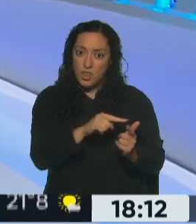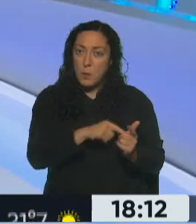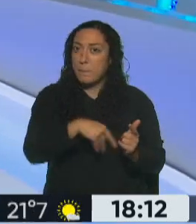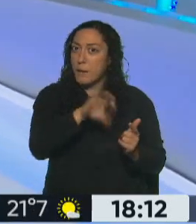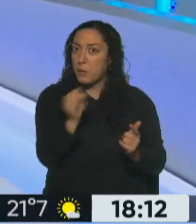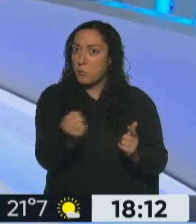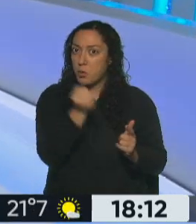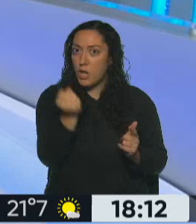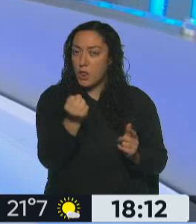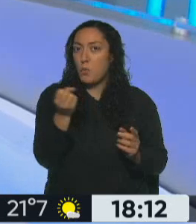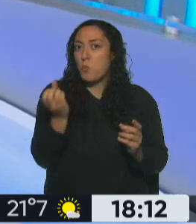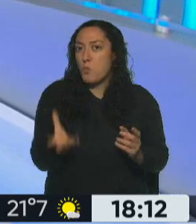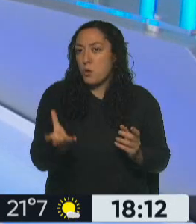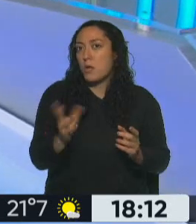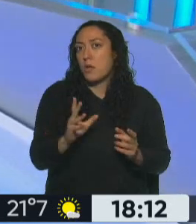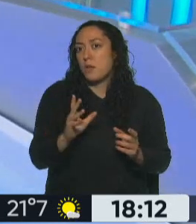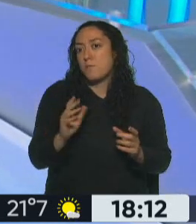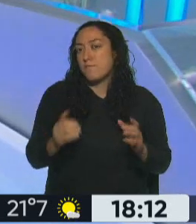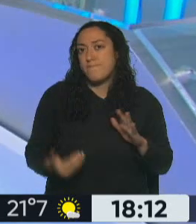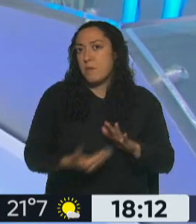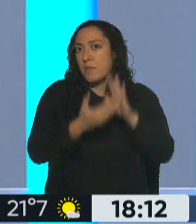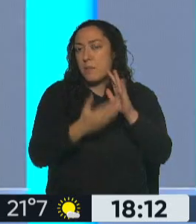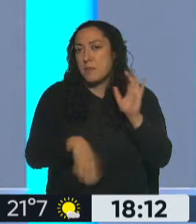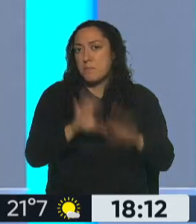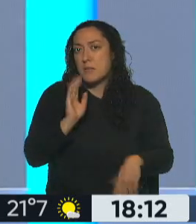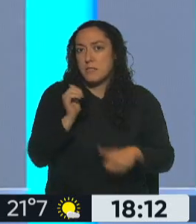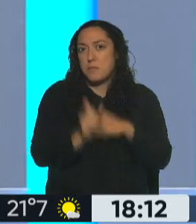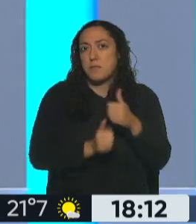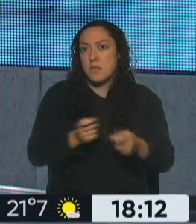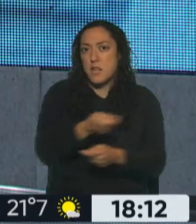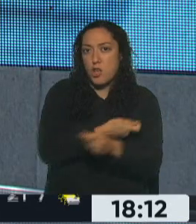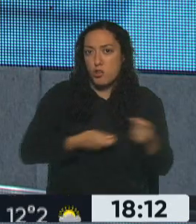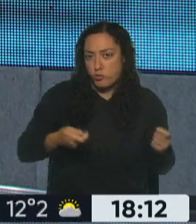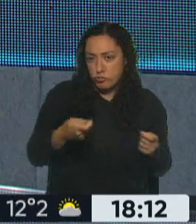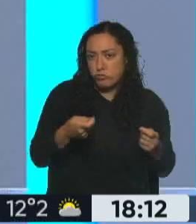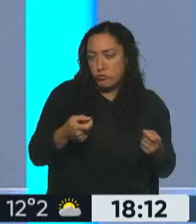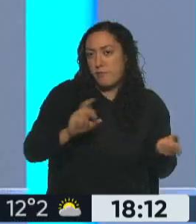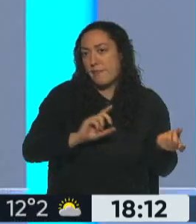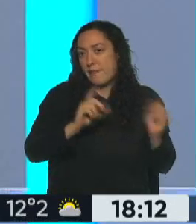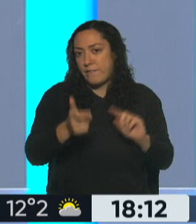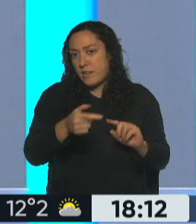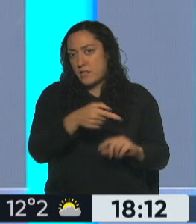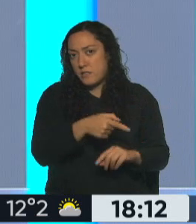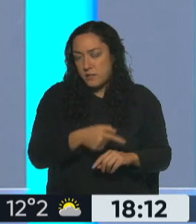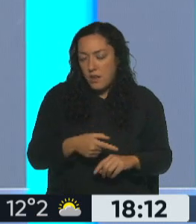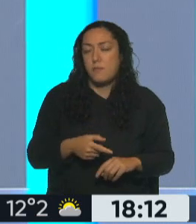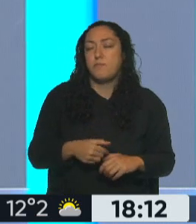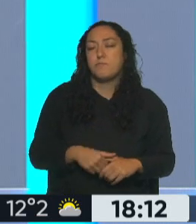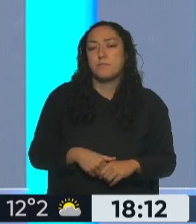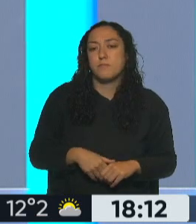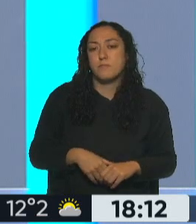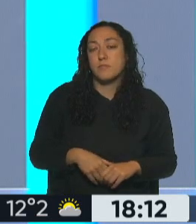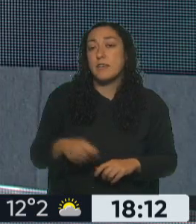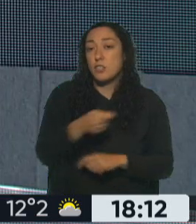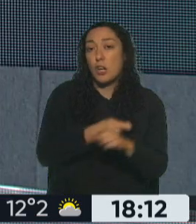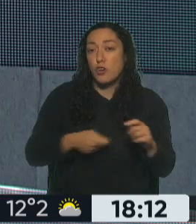que negocian fundamentalmente las empresas, es decir, para hacer transferencias y son operaciones legales.